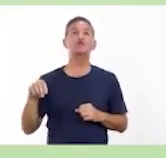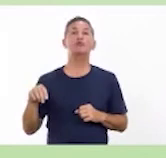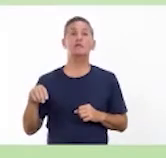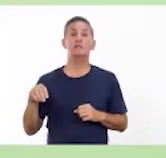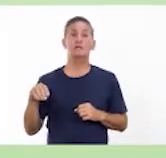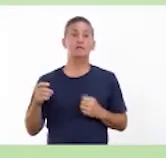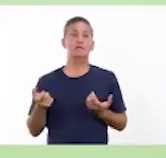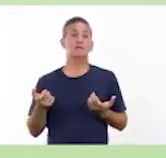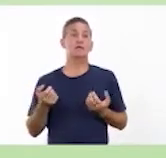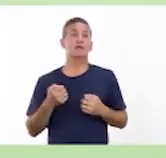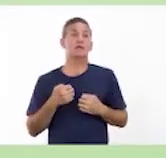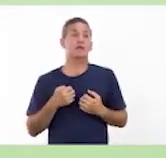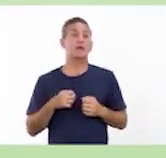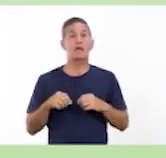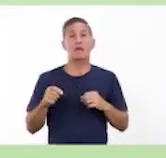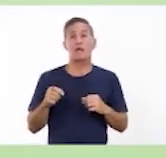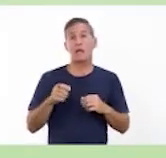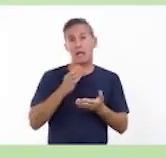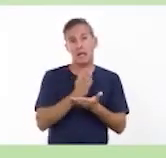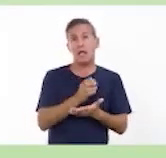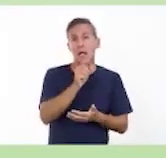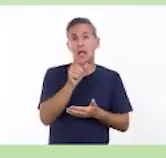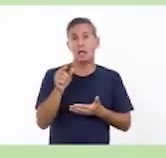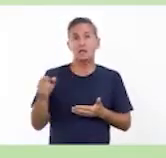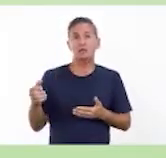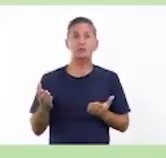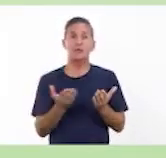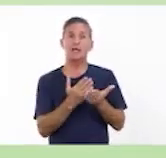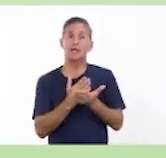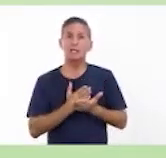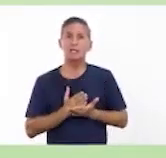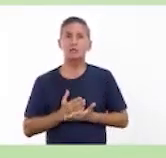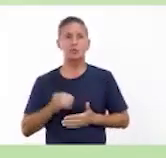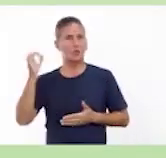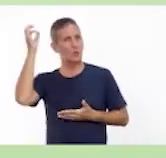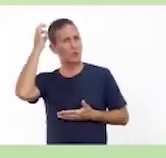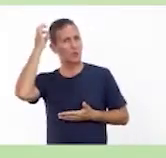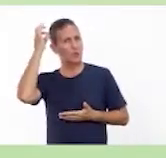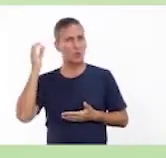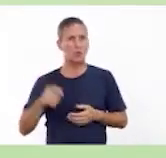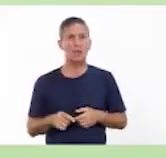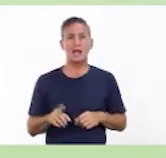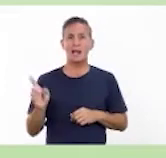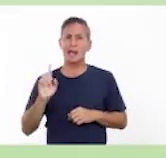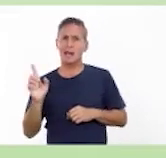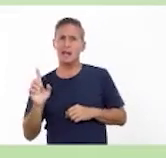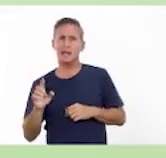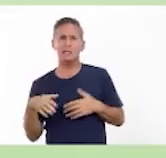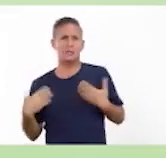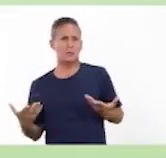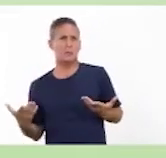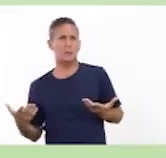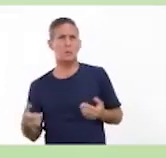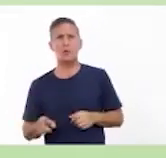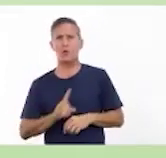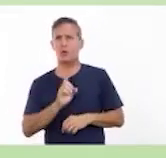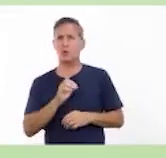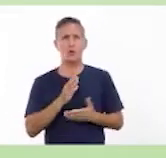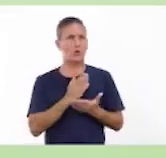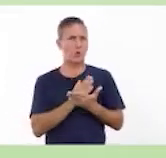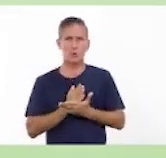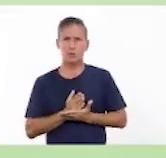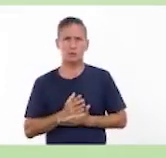afirmativas y negativas. El estudiante estudia español, negativa, no estudia. Esto lo vimos en